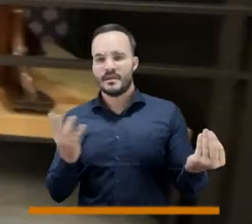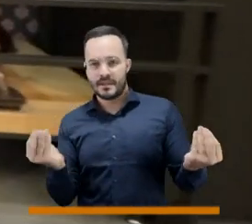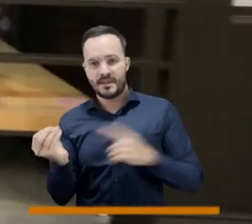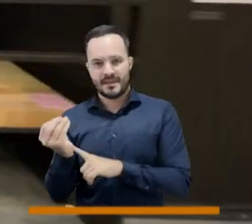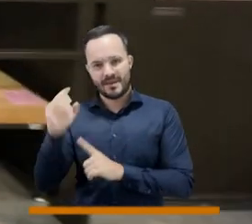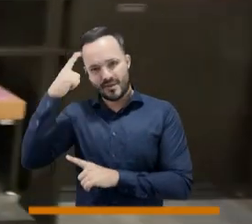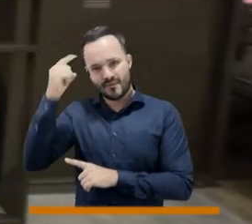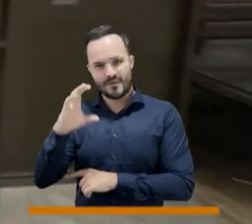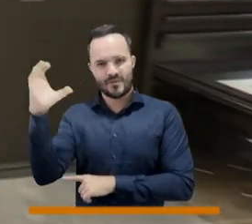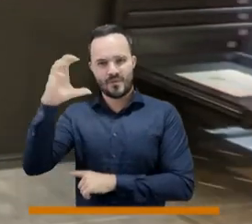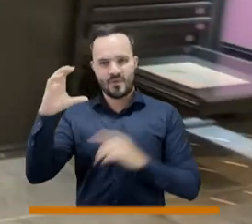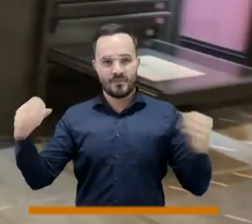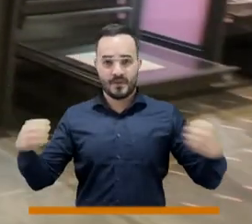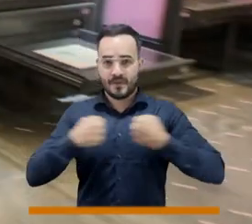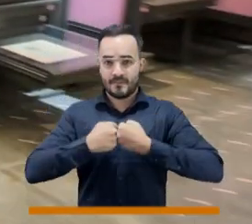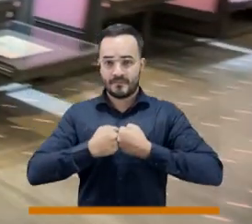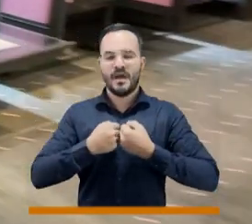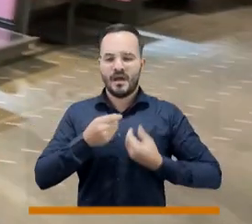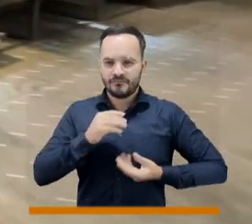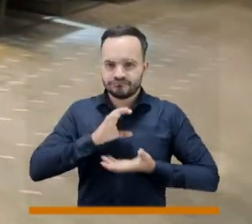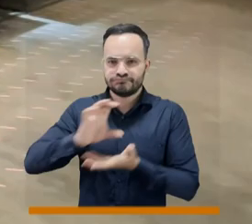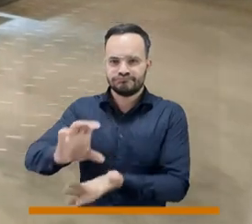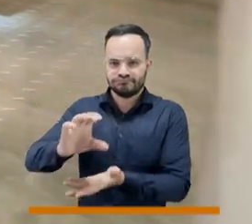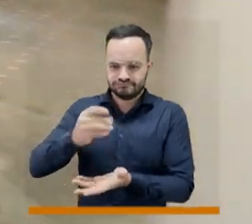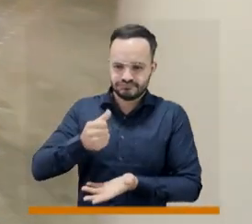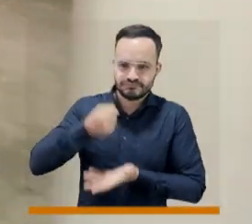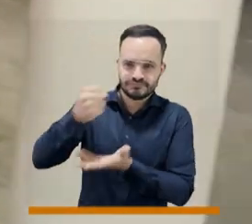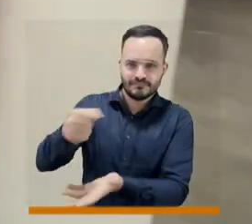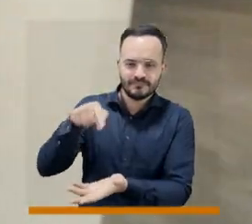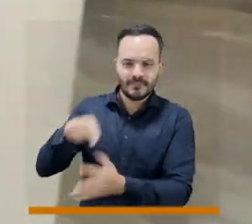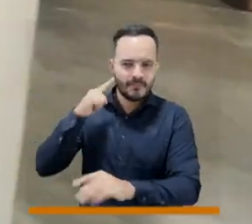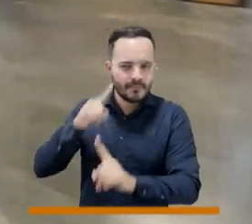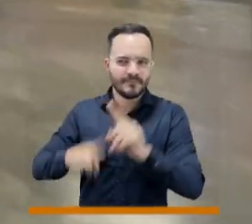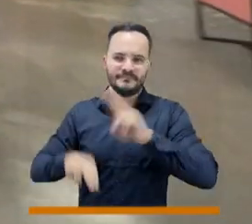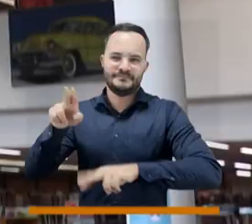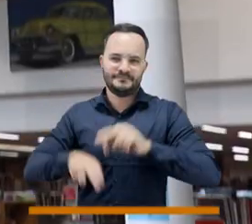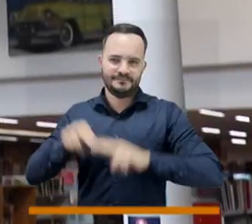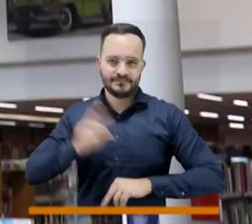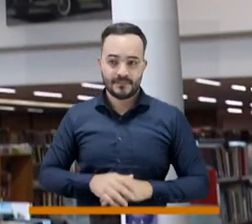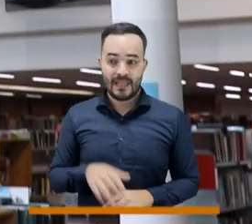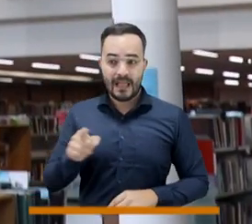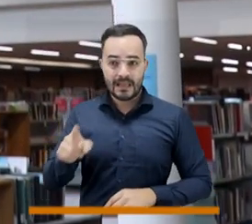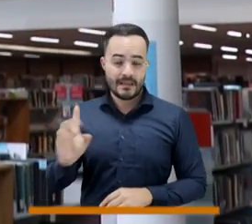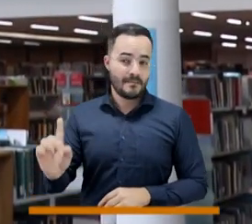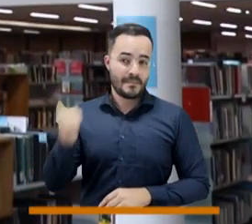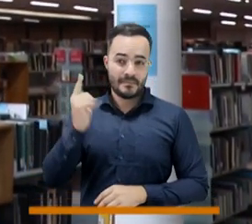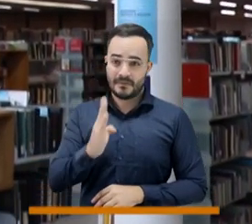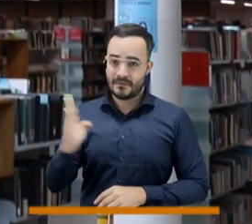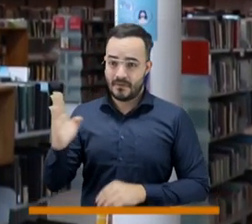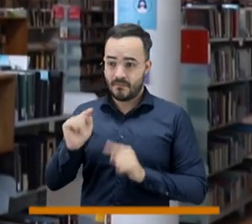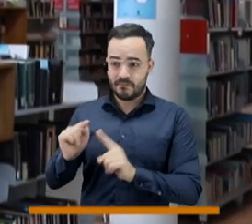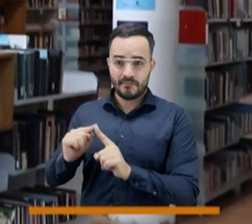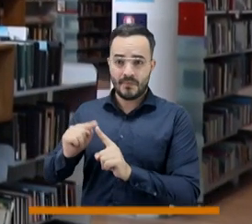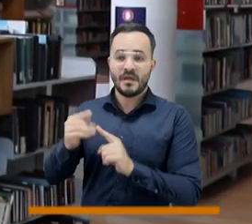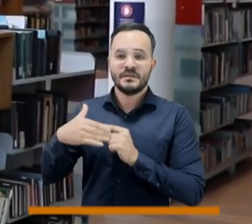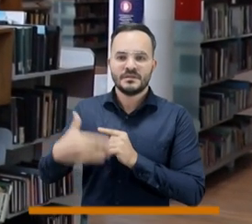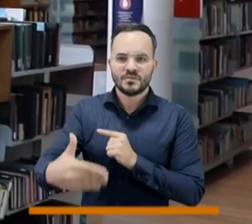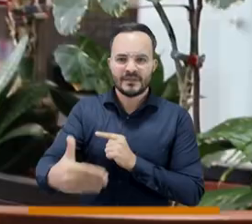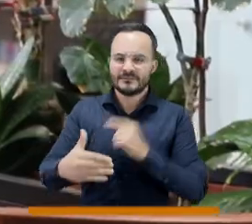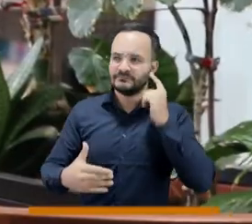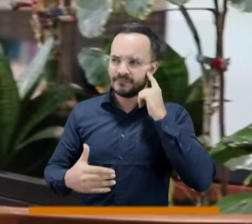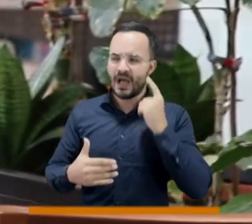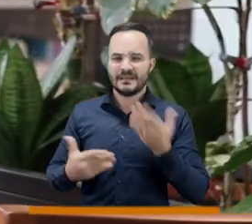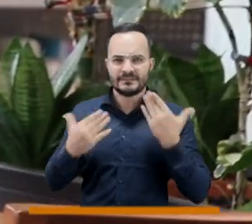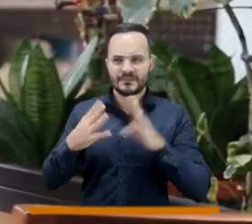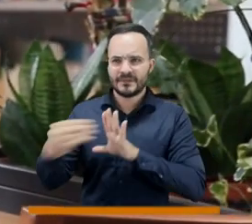la UNESCO de las Naciones Unidas y el Gobierno de Colombia. Es una de las experiencias que se proyectaron como modelo de